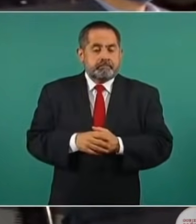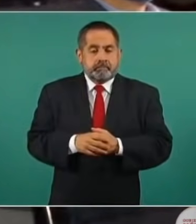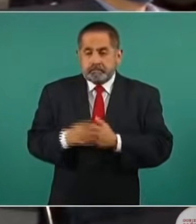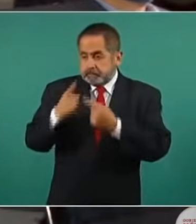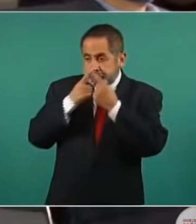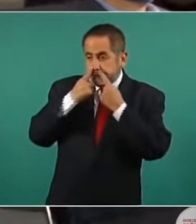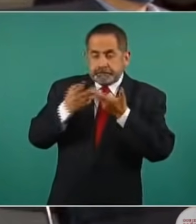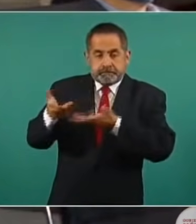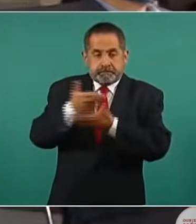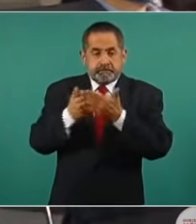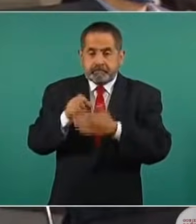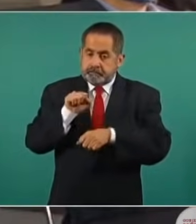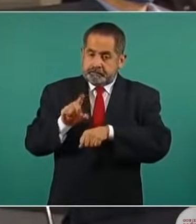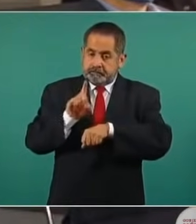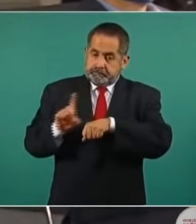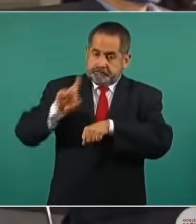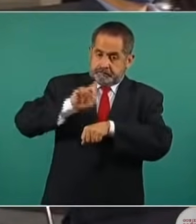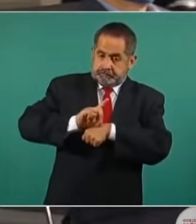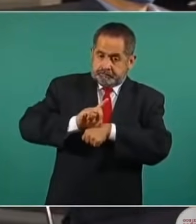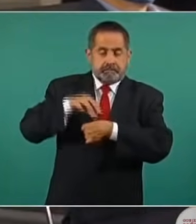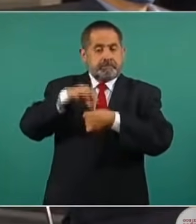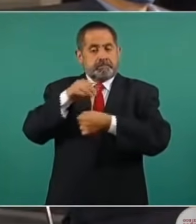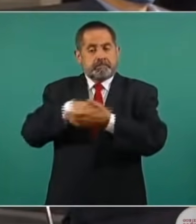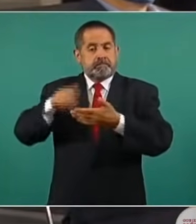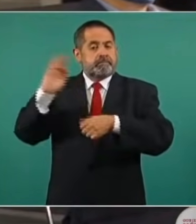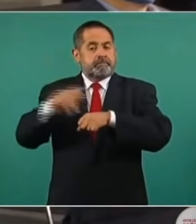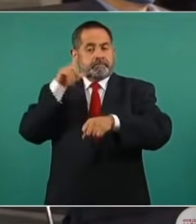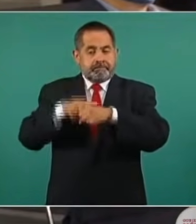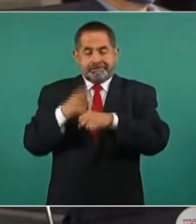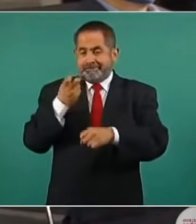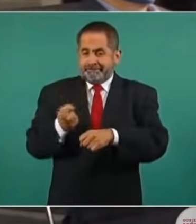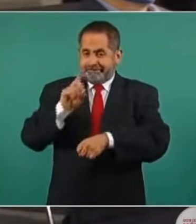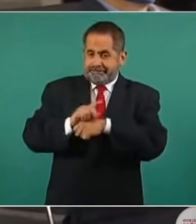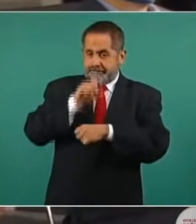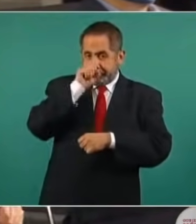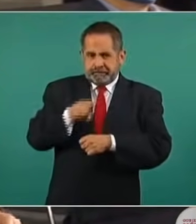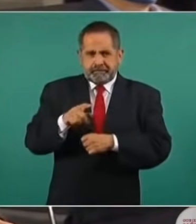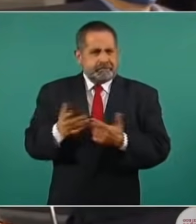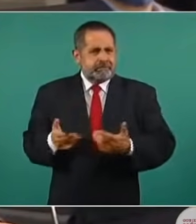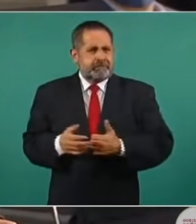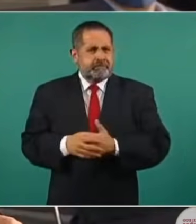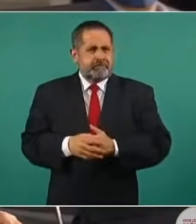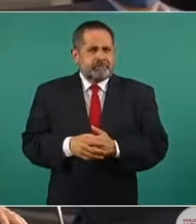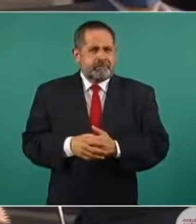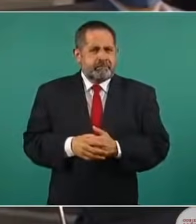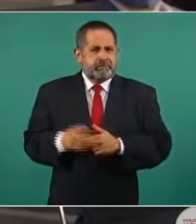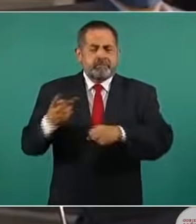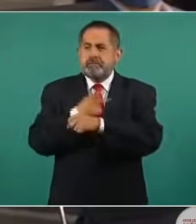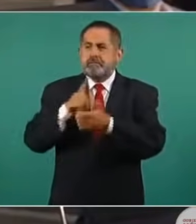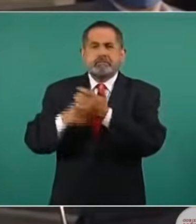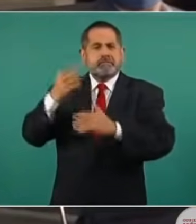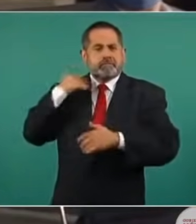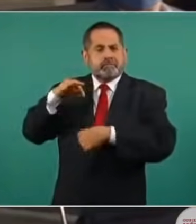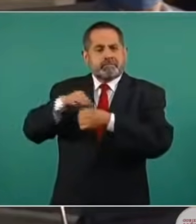debe realizarse el mismo día de las elecciones federales. Mi pregunta es: ¿por qué ya pasaron las